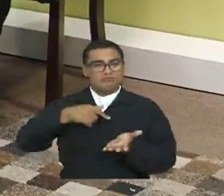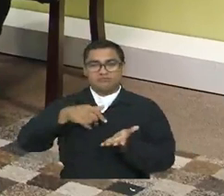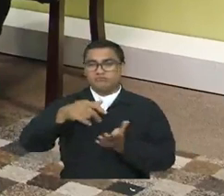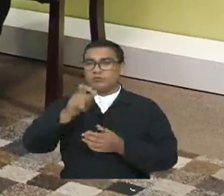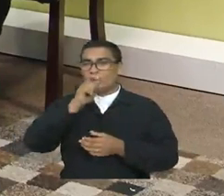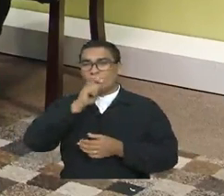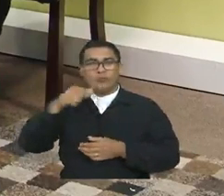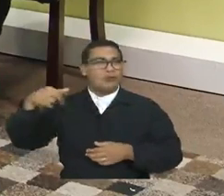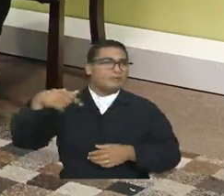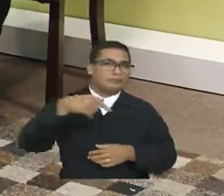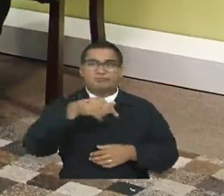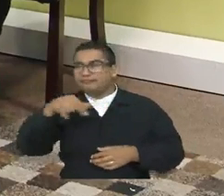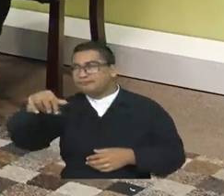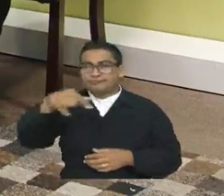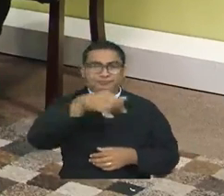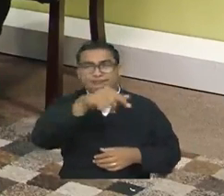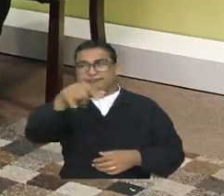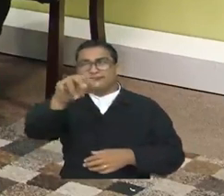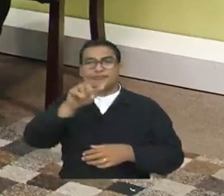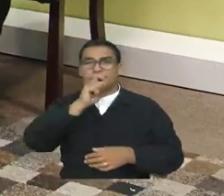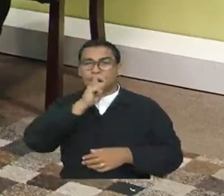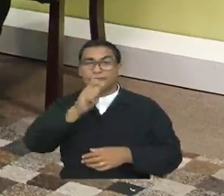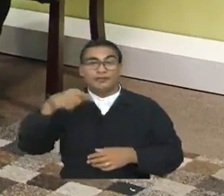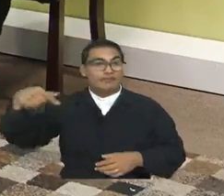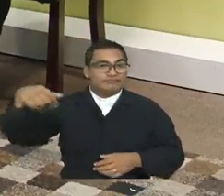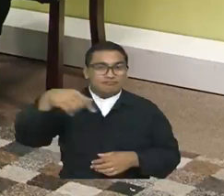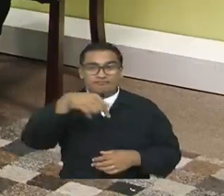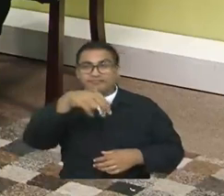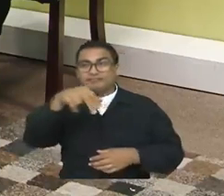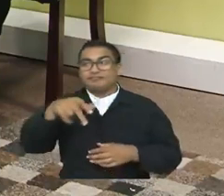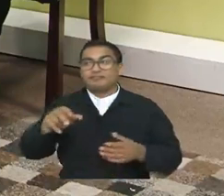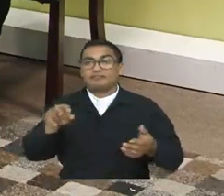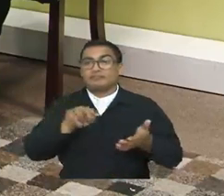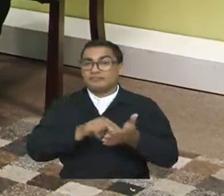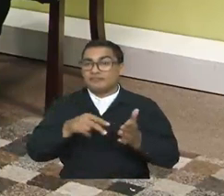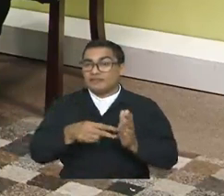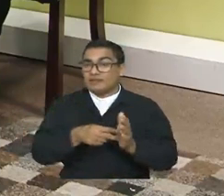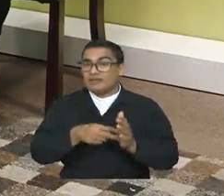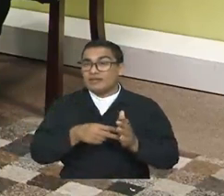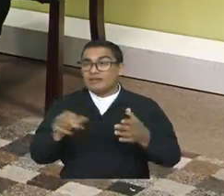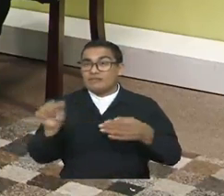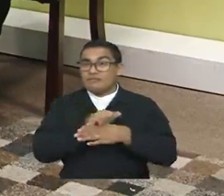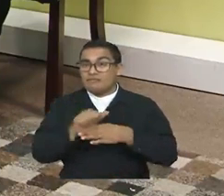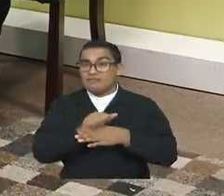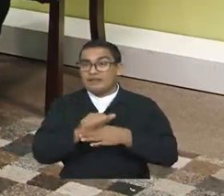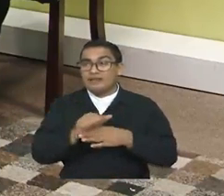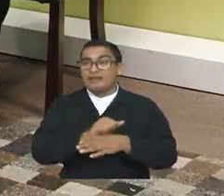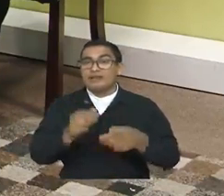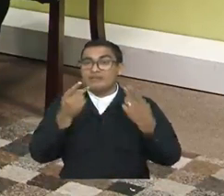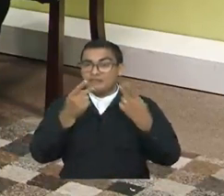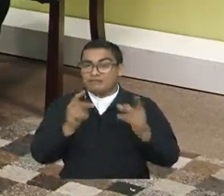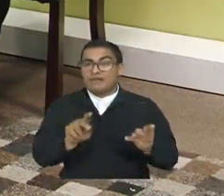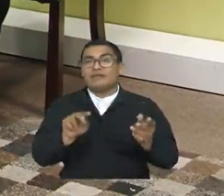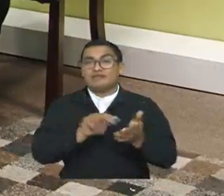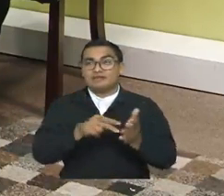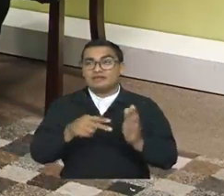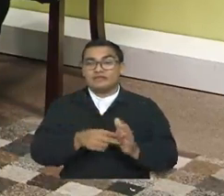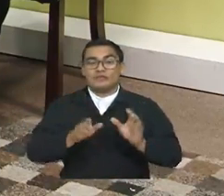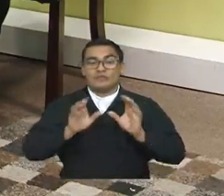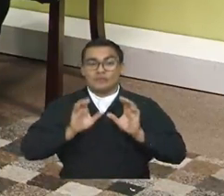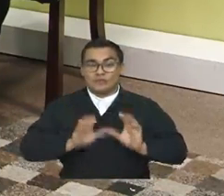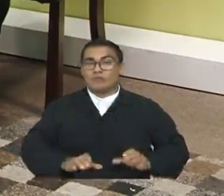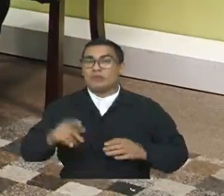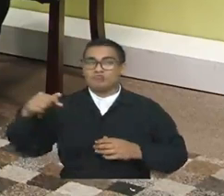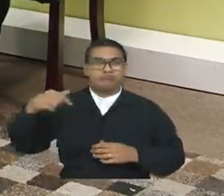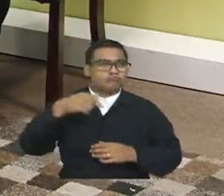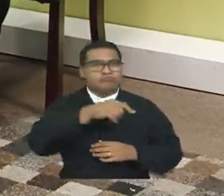Viste, haces tu caminata, que implica, no ejercicio físico extenuante, pero estamos activando. Lo que